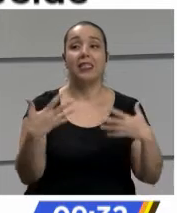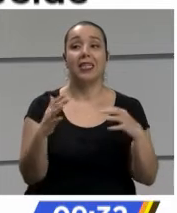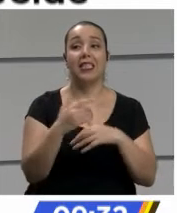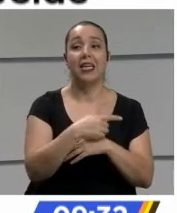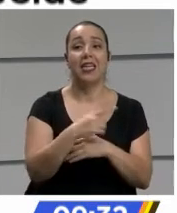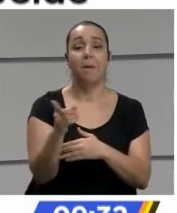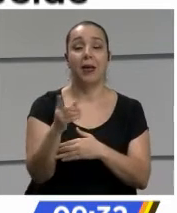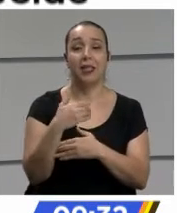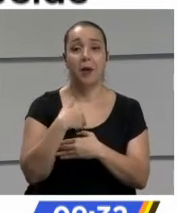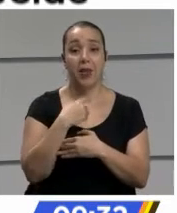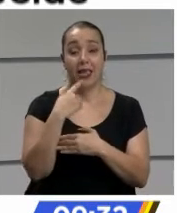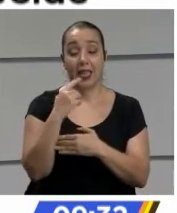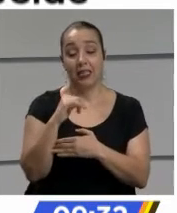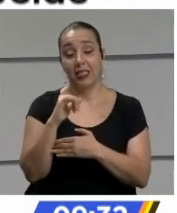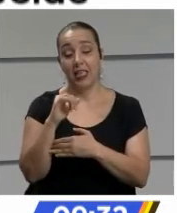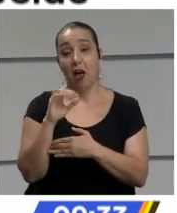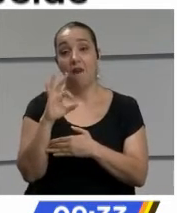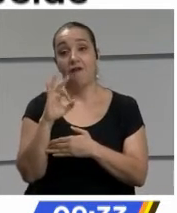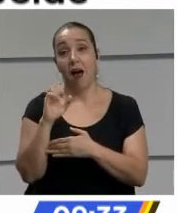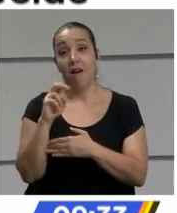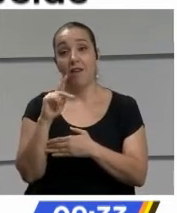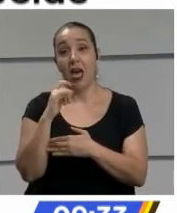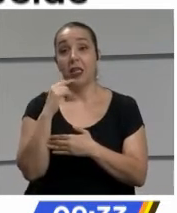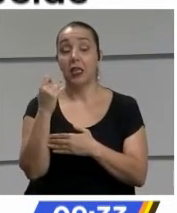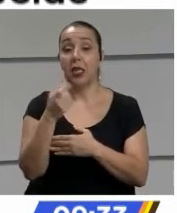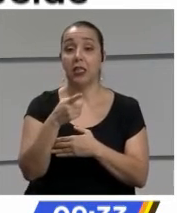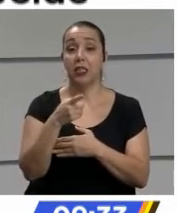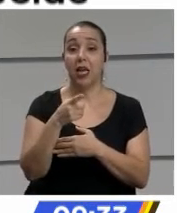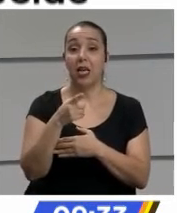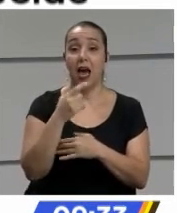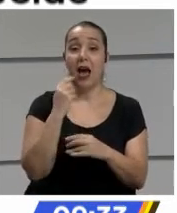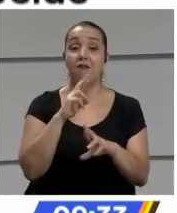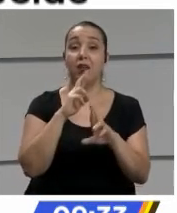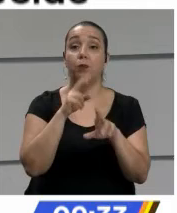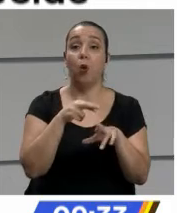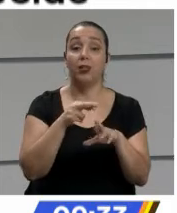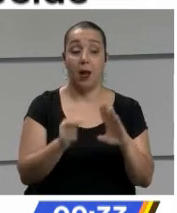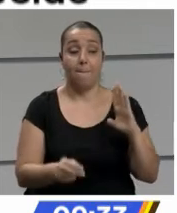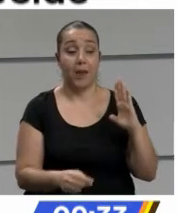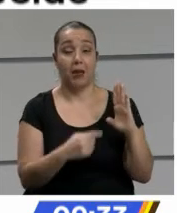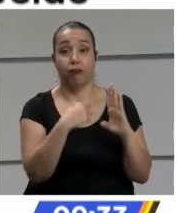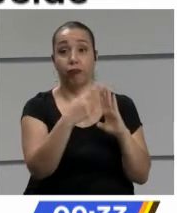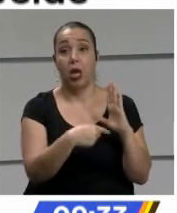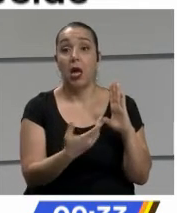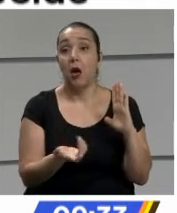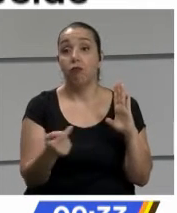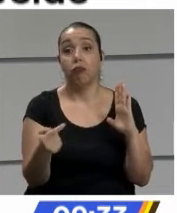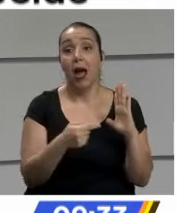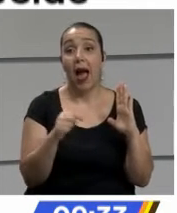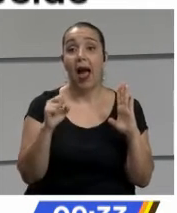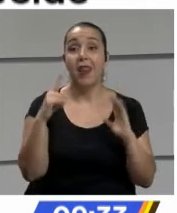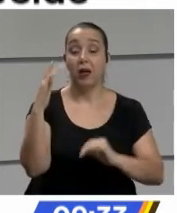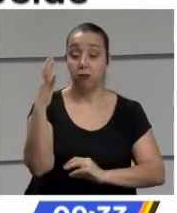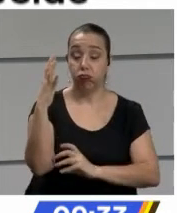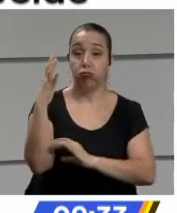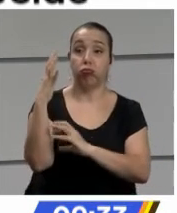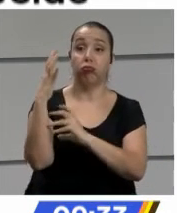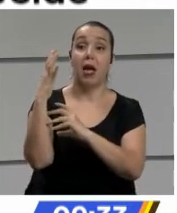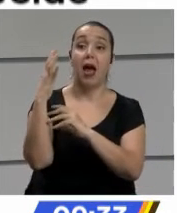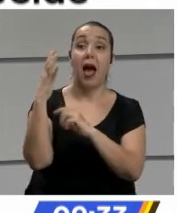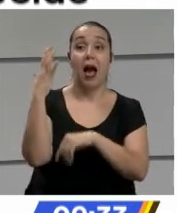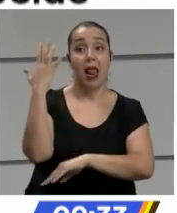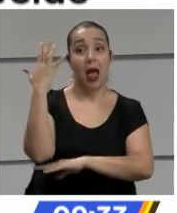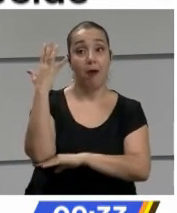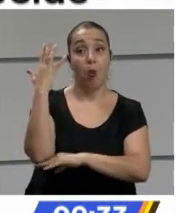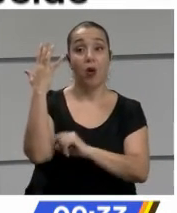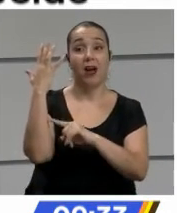Exacto. J. Fabián Salas dice que la respuesta es la B. Que Anansi sube al árbol y desde ahí decide